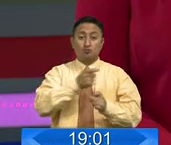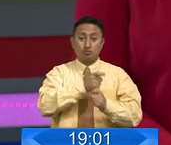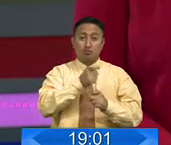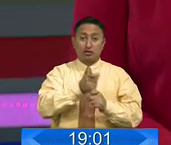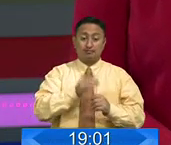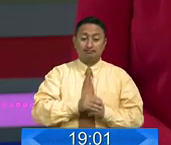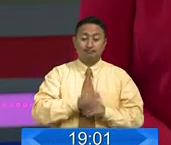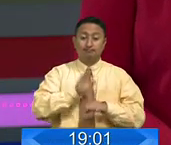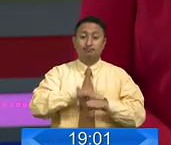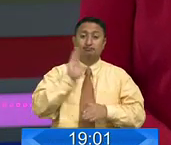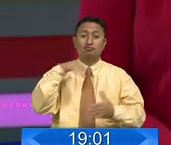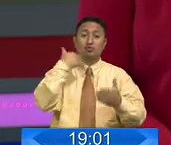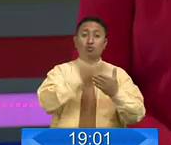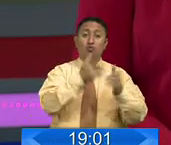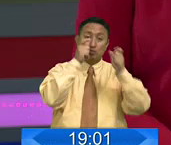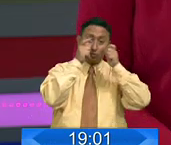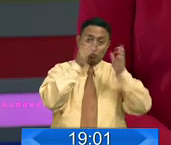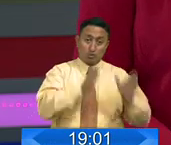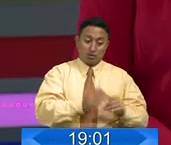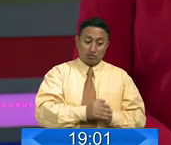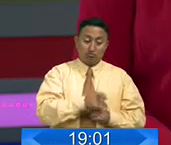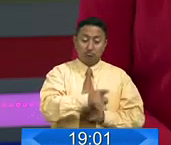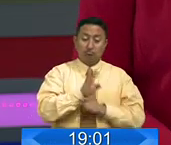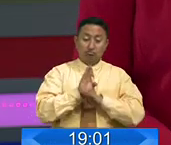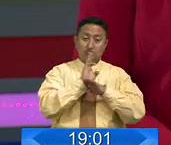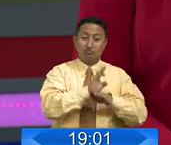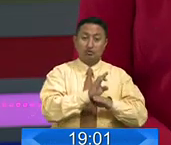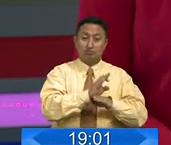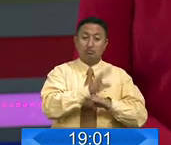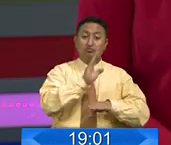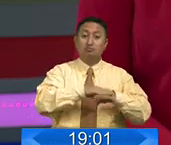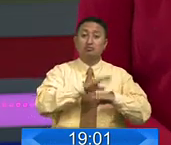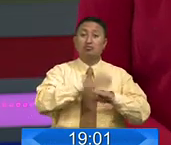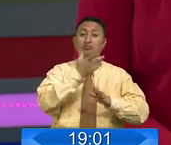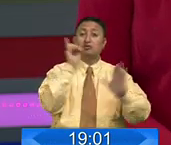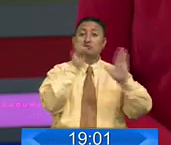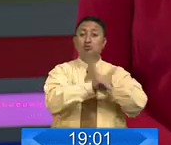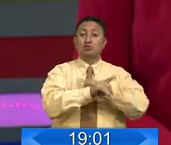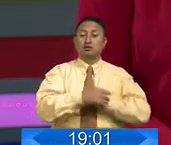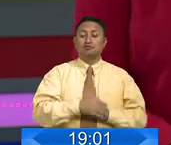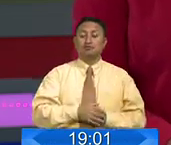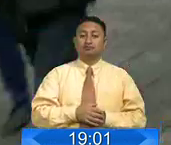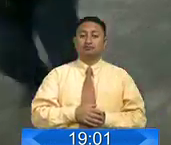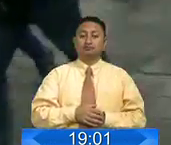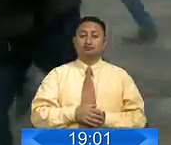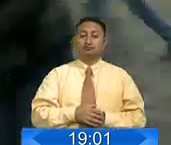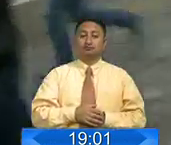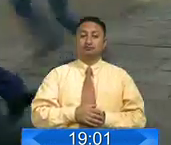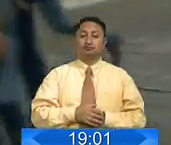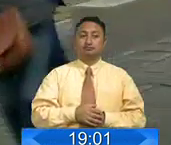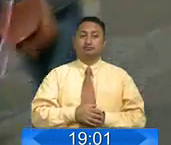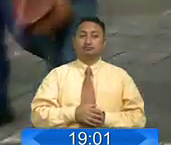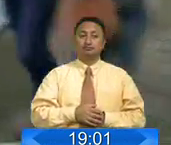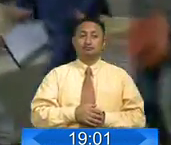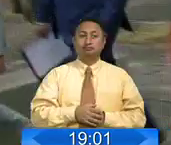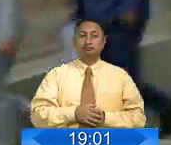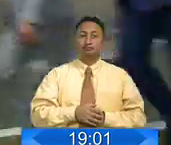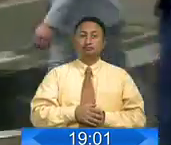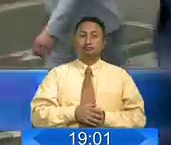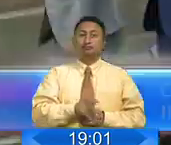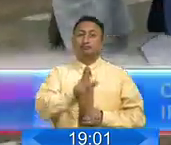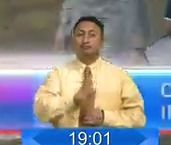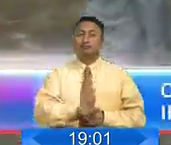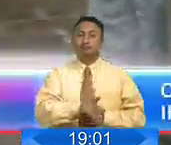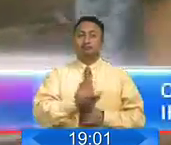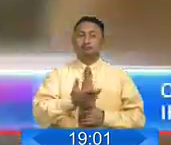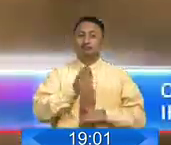cuando acudió a la Fiscalía General del Estado a rendir su versión por la denuncia penal en su contra. En medio de rechazos por el supuesto irrespeto